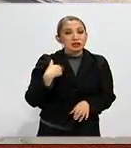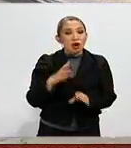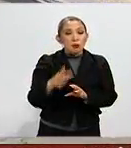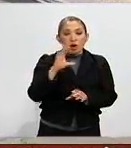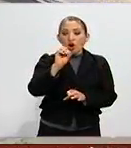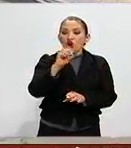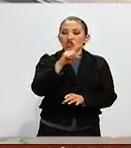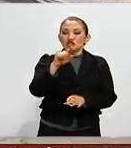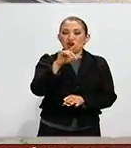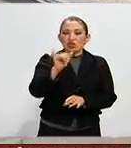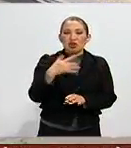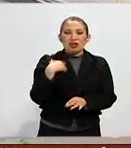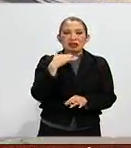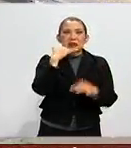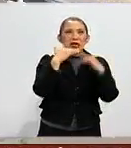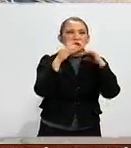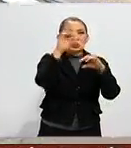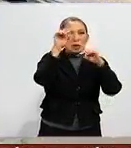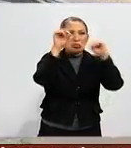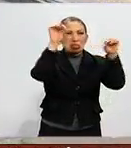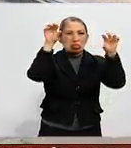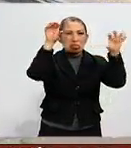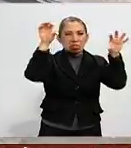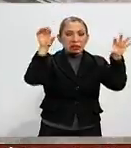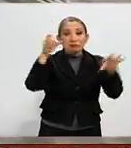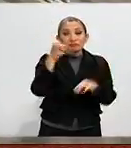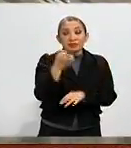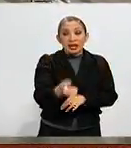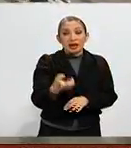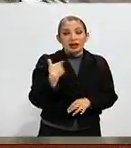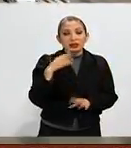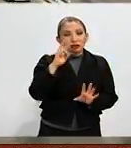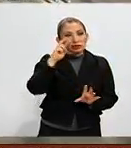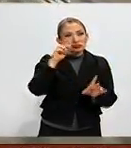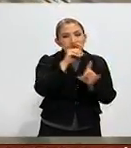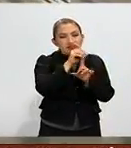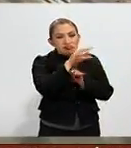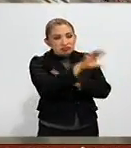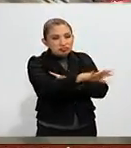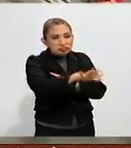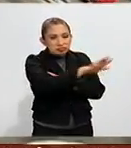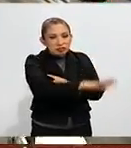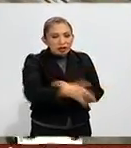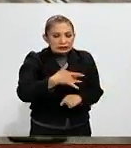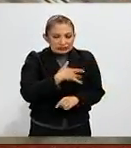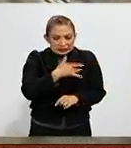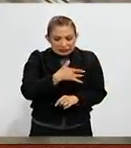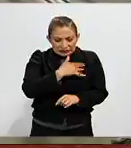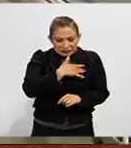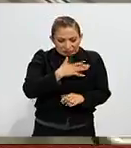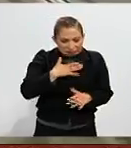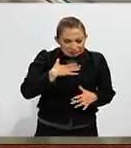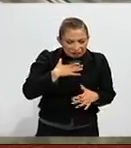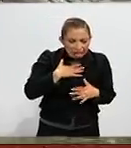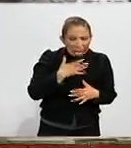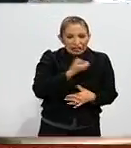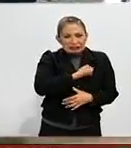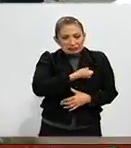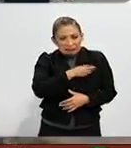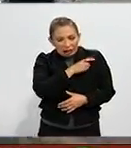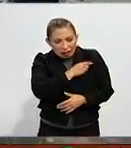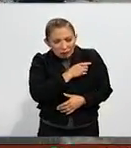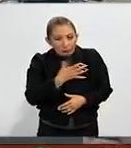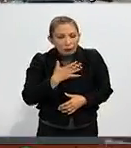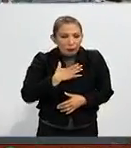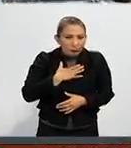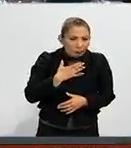ozono y las partículas suspendidas, y que esto se está reflejando en un malestar en el sentido de los sanos que